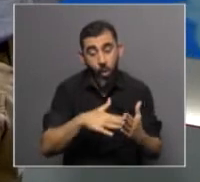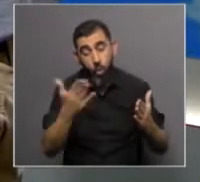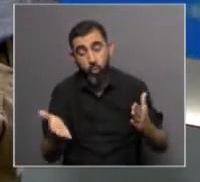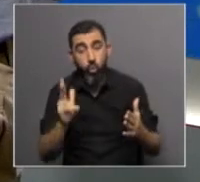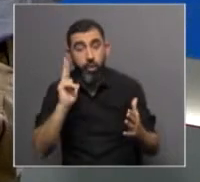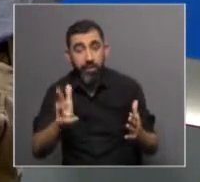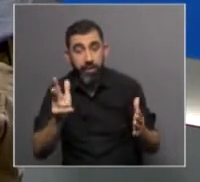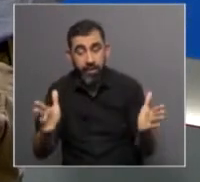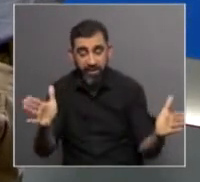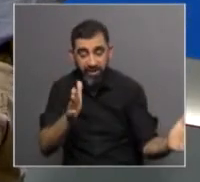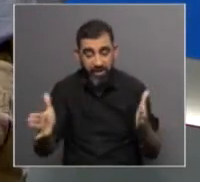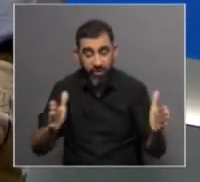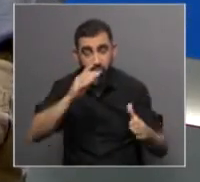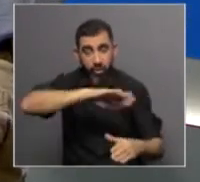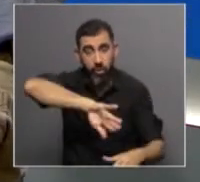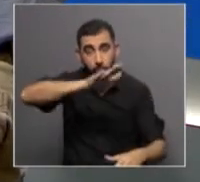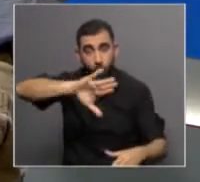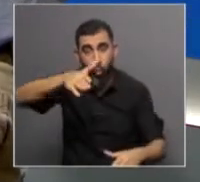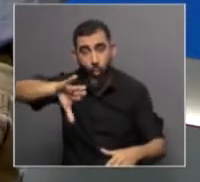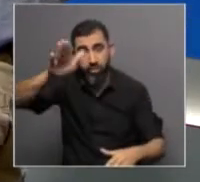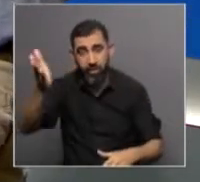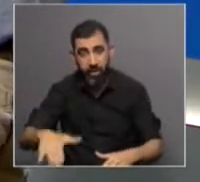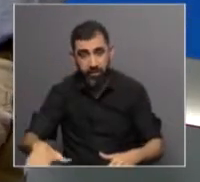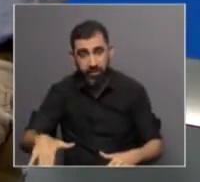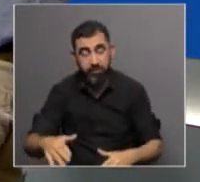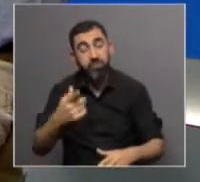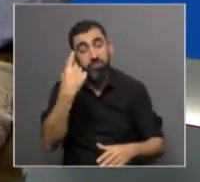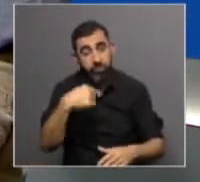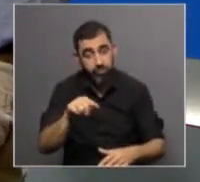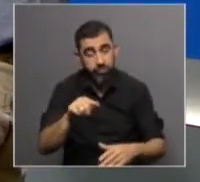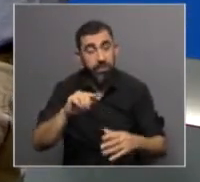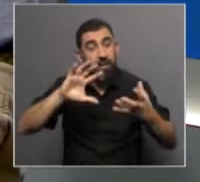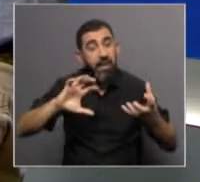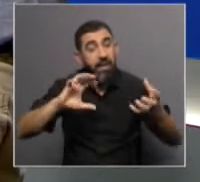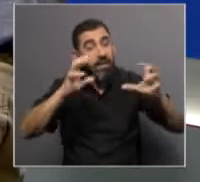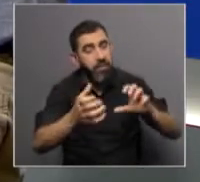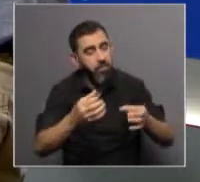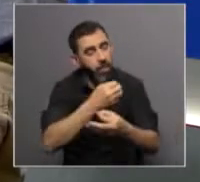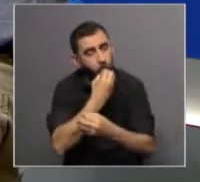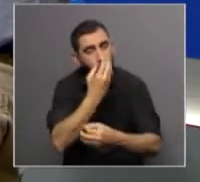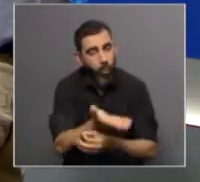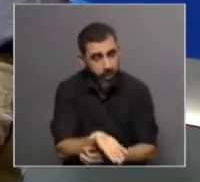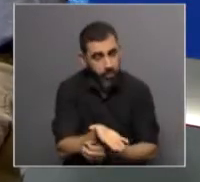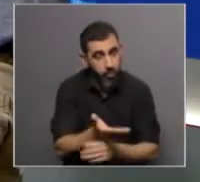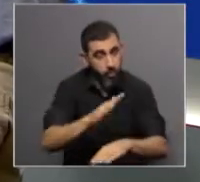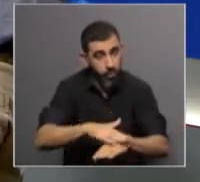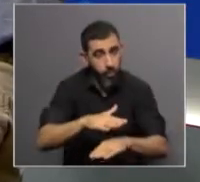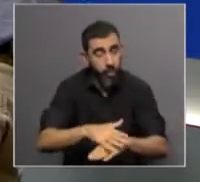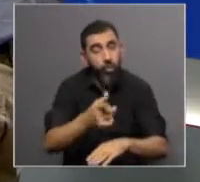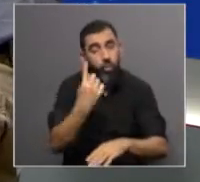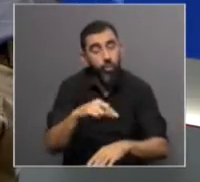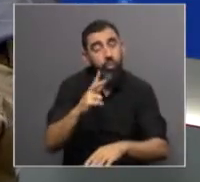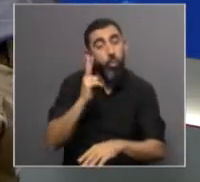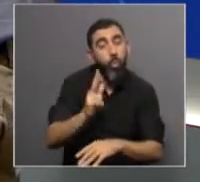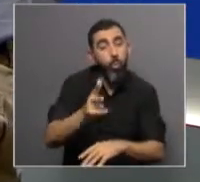de hielo de las montañas rocallosas. Es decir, el clima era apropiado y los humanos